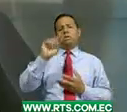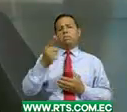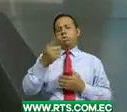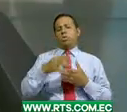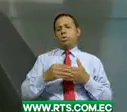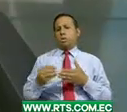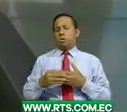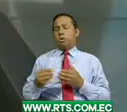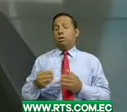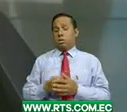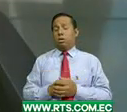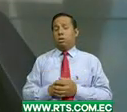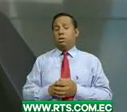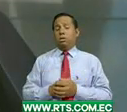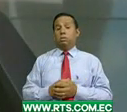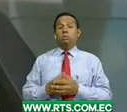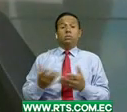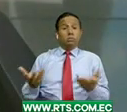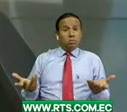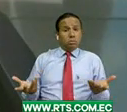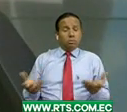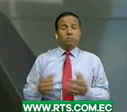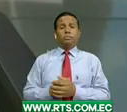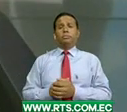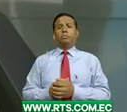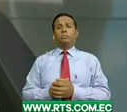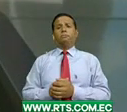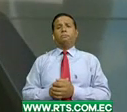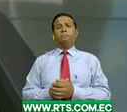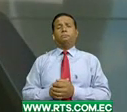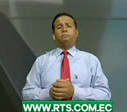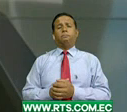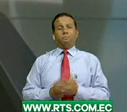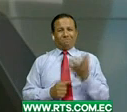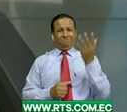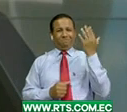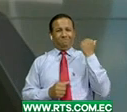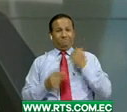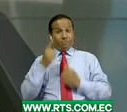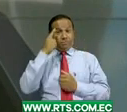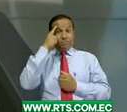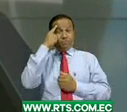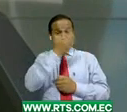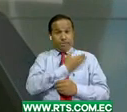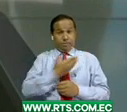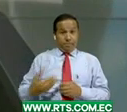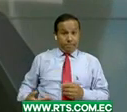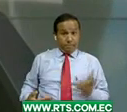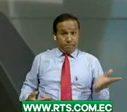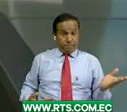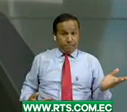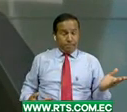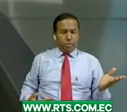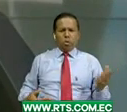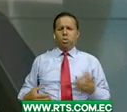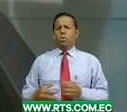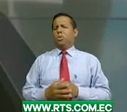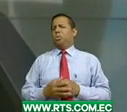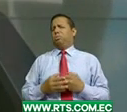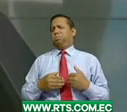En las más altas esferas del gobierno del expresidente Rafael Correa se